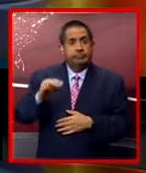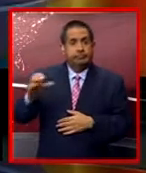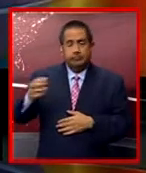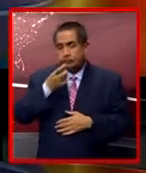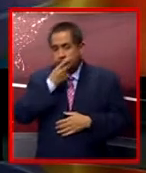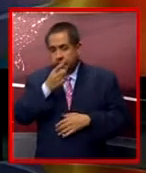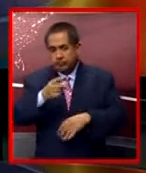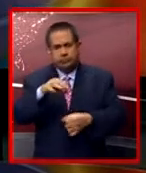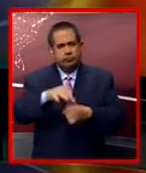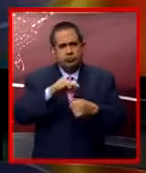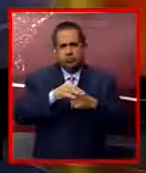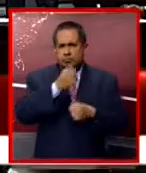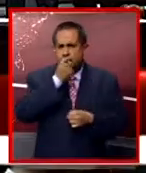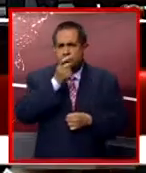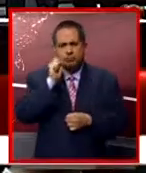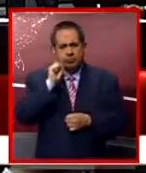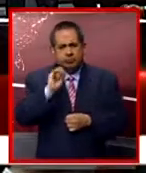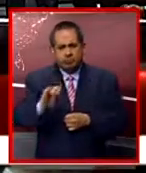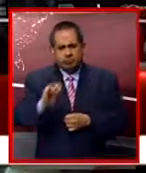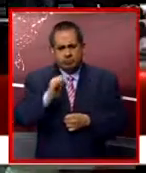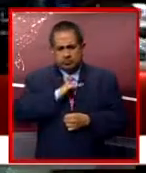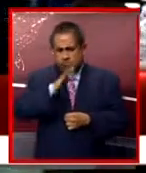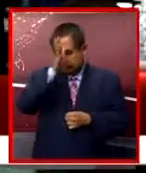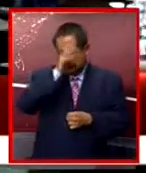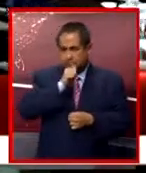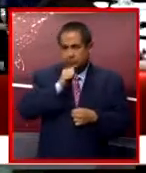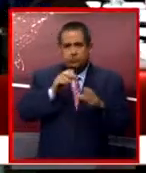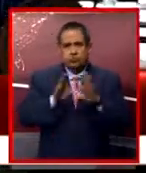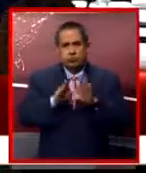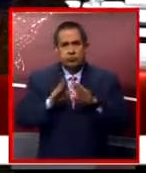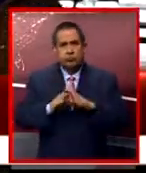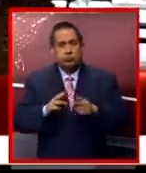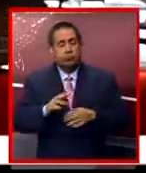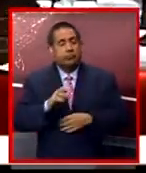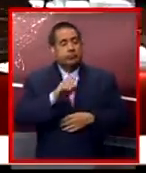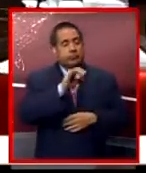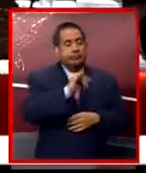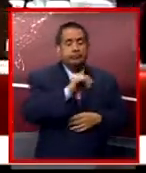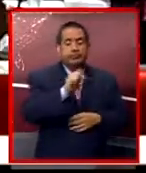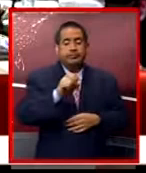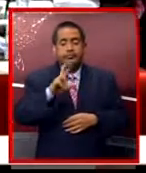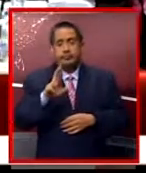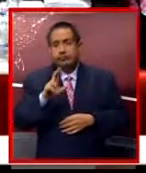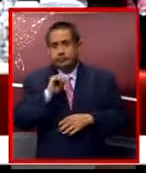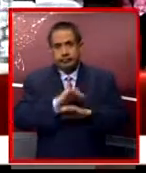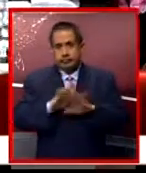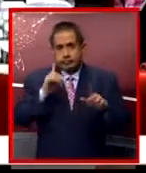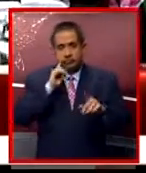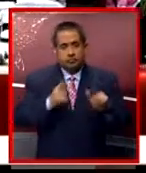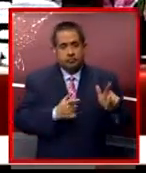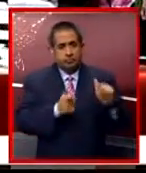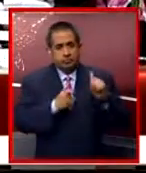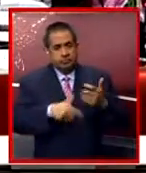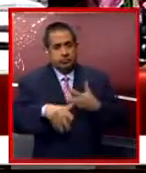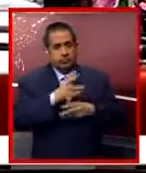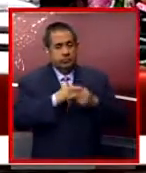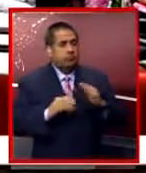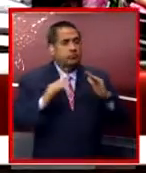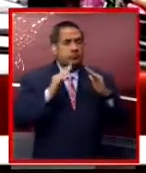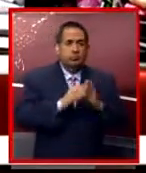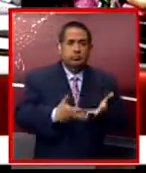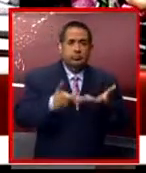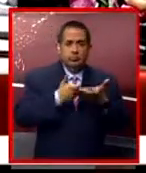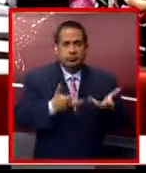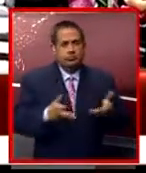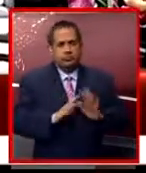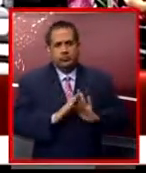a favor en lo general del dictamen, considerando que se exenta del pago de impuestos sobre la renta a los ingresos obtenidos por la venta de terrenos